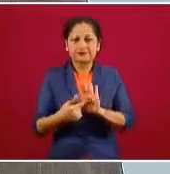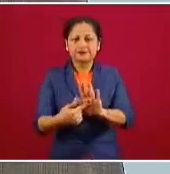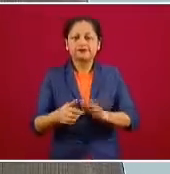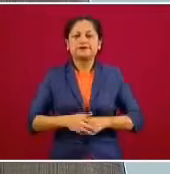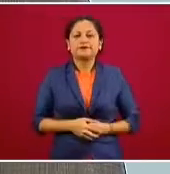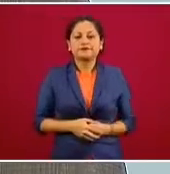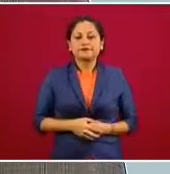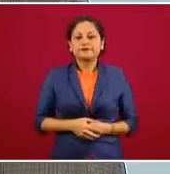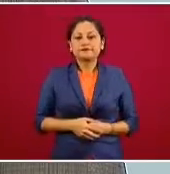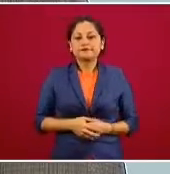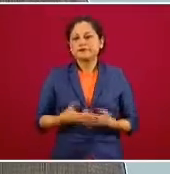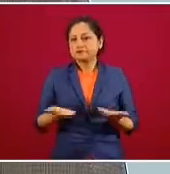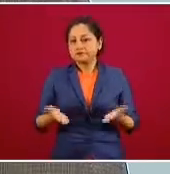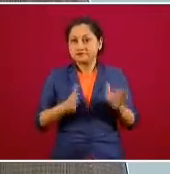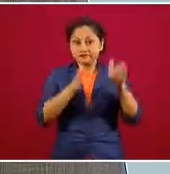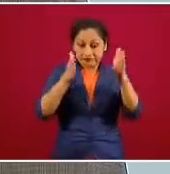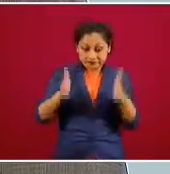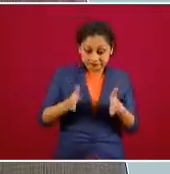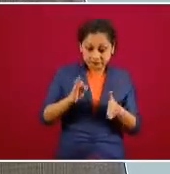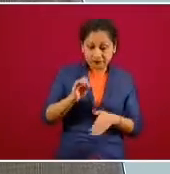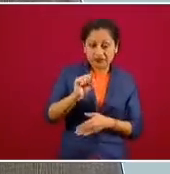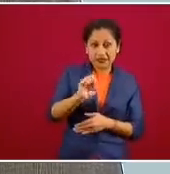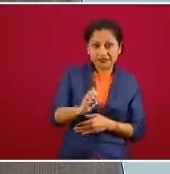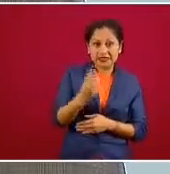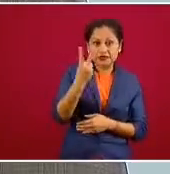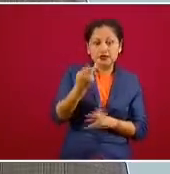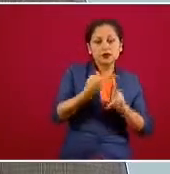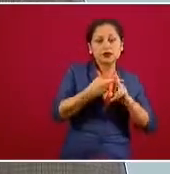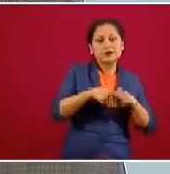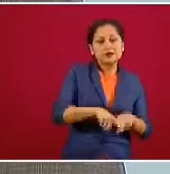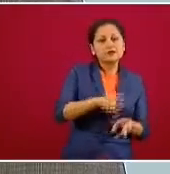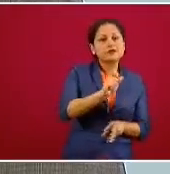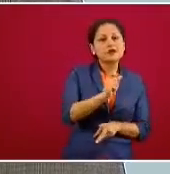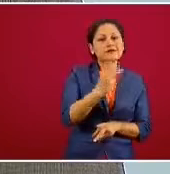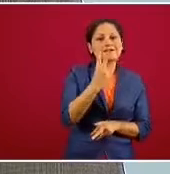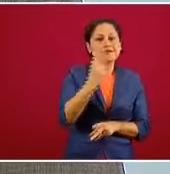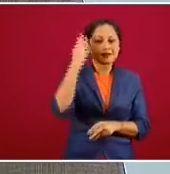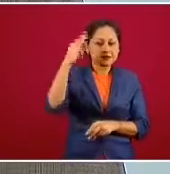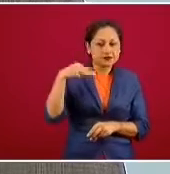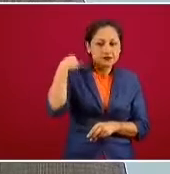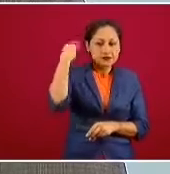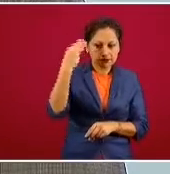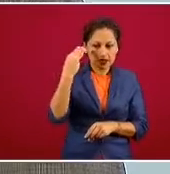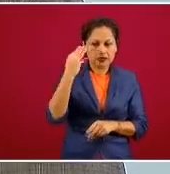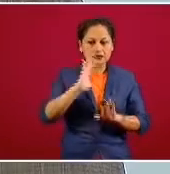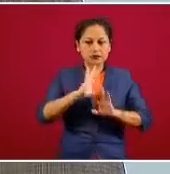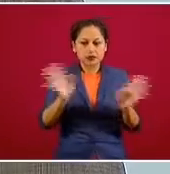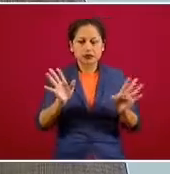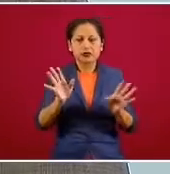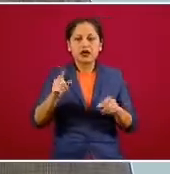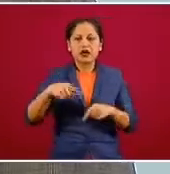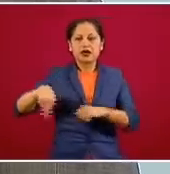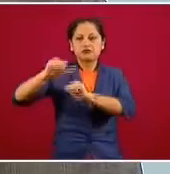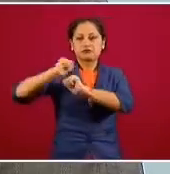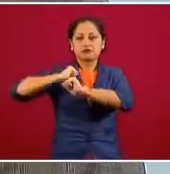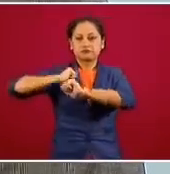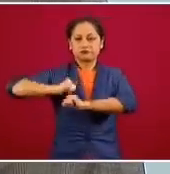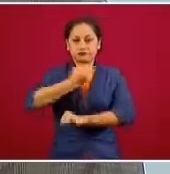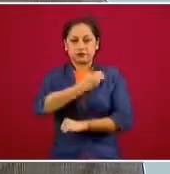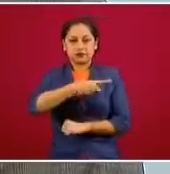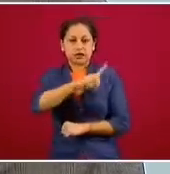Una vez que iniciaron estas medidas, el 23 de marzo, con la primera disposición de la autoridad